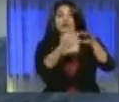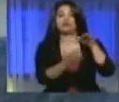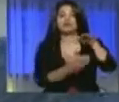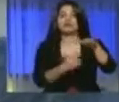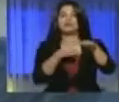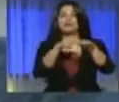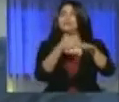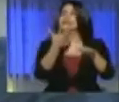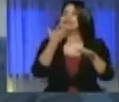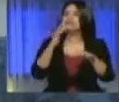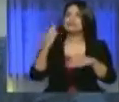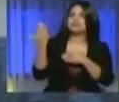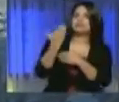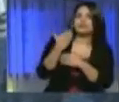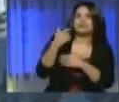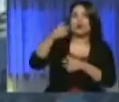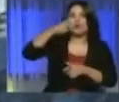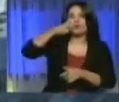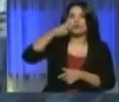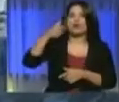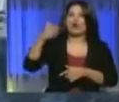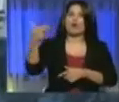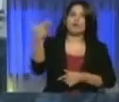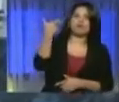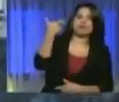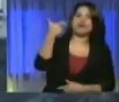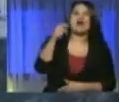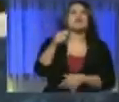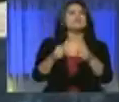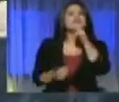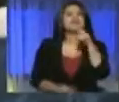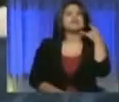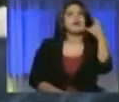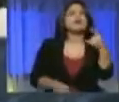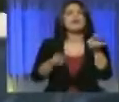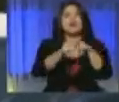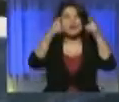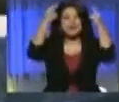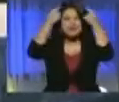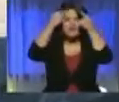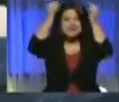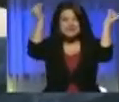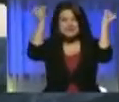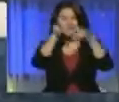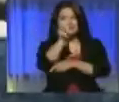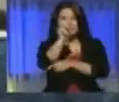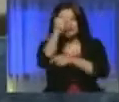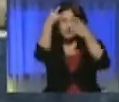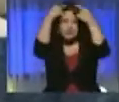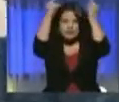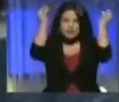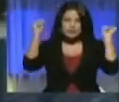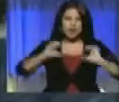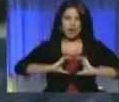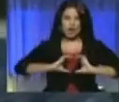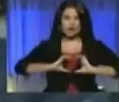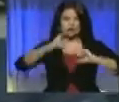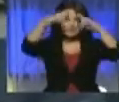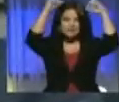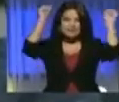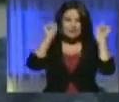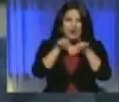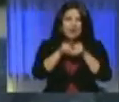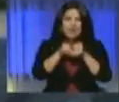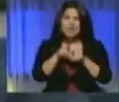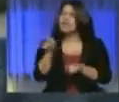aquí? Como decía el Chapulín Colorado. ¿Y ahora quién podrá defendernos? Entonces ese sueño, ¿verdad? O uno iba en